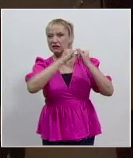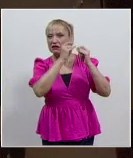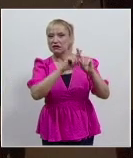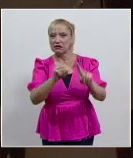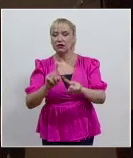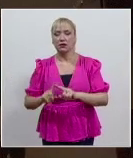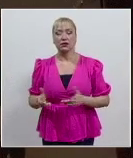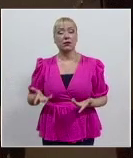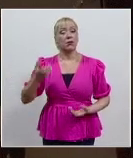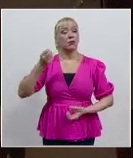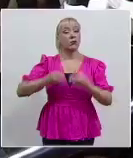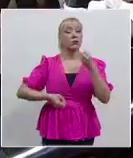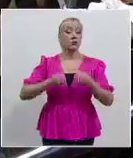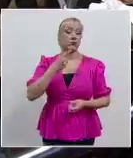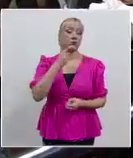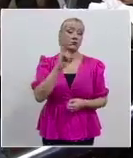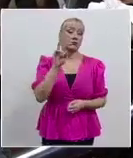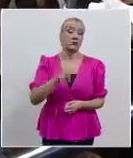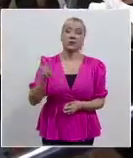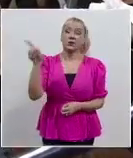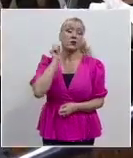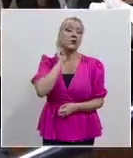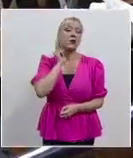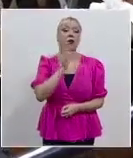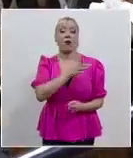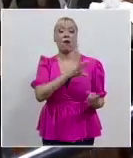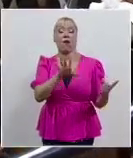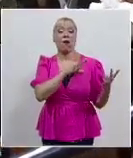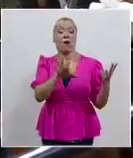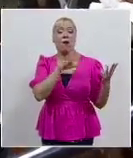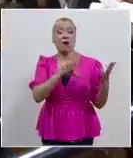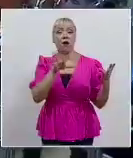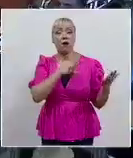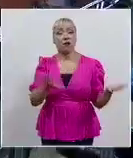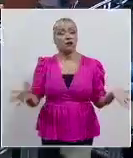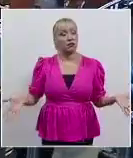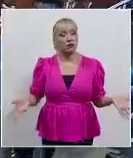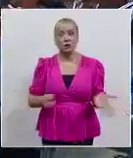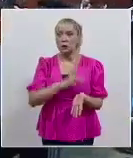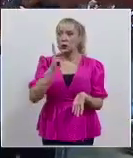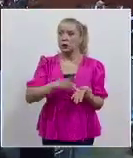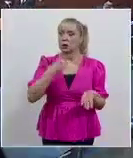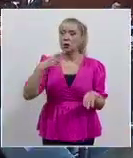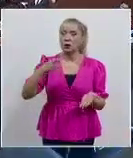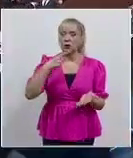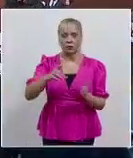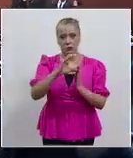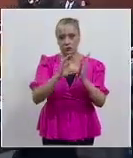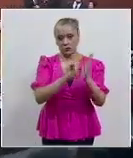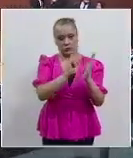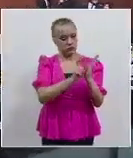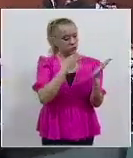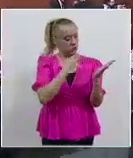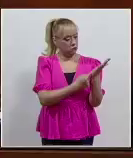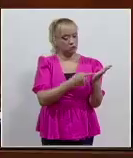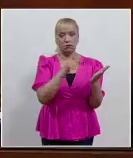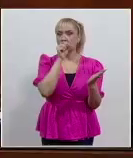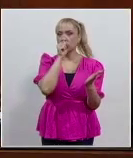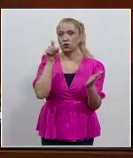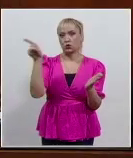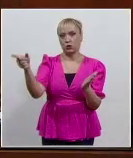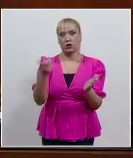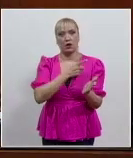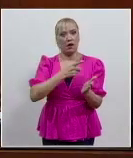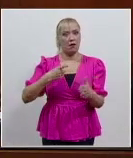una omisión del Senado en realizar los nombramientos, pues es su obligación constitucional llevar a cabo esas designaciones.